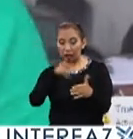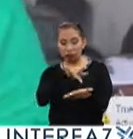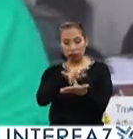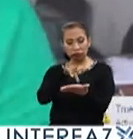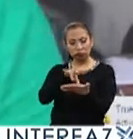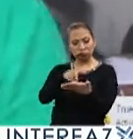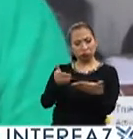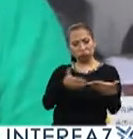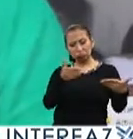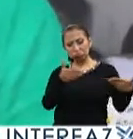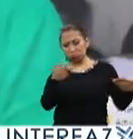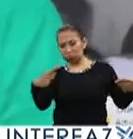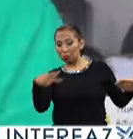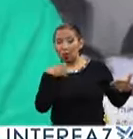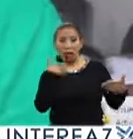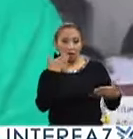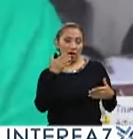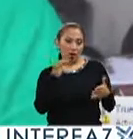respaldara